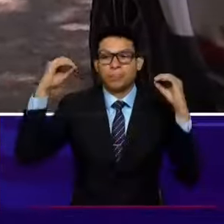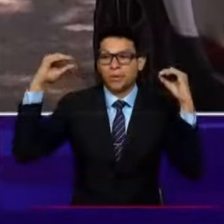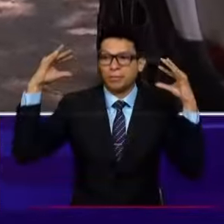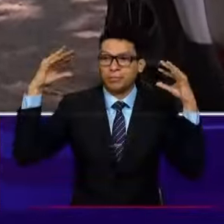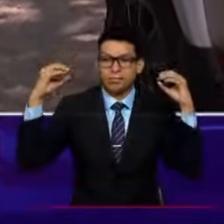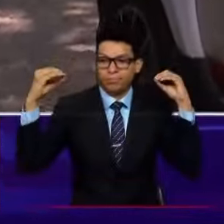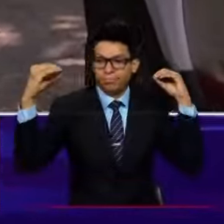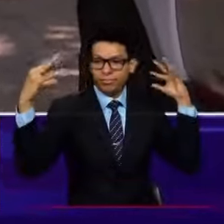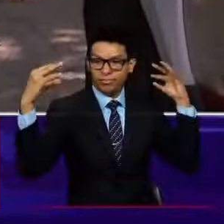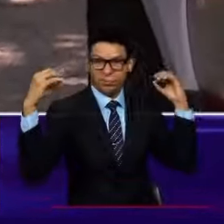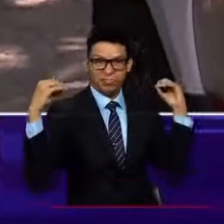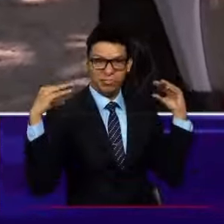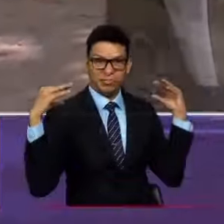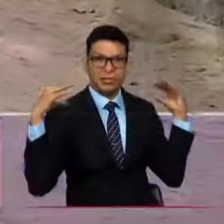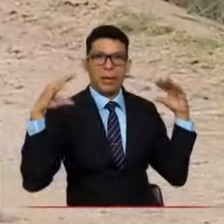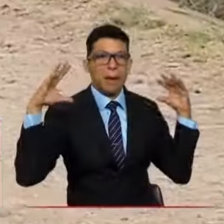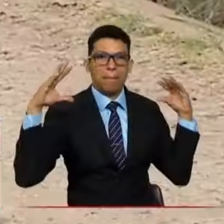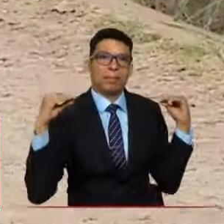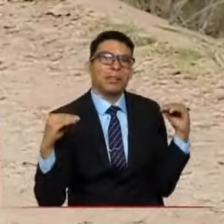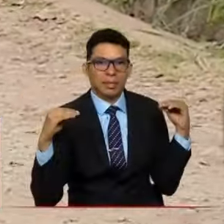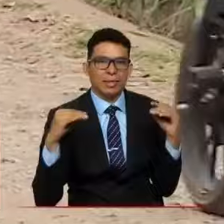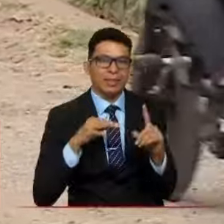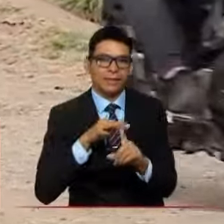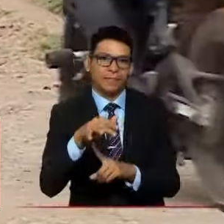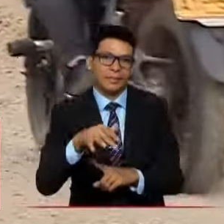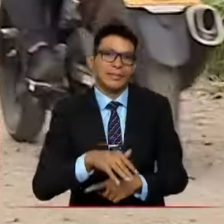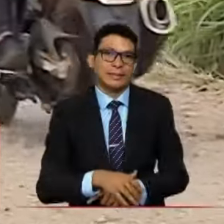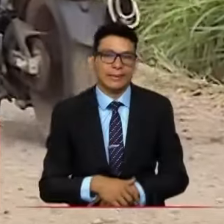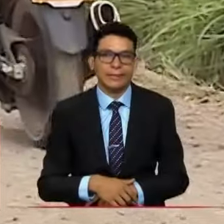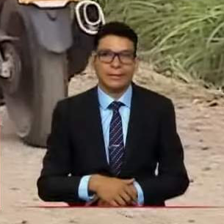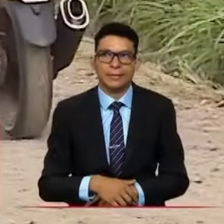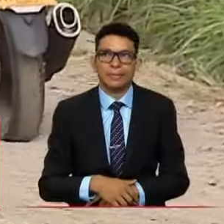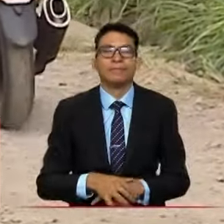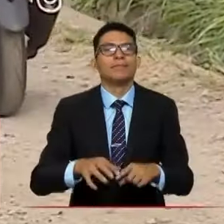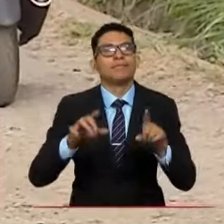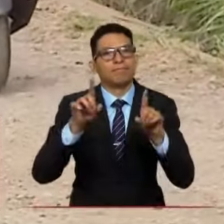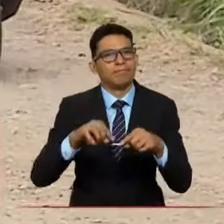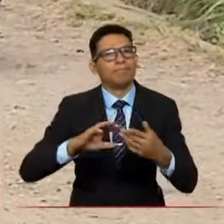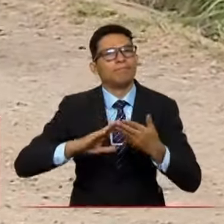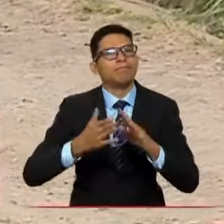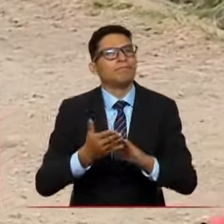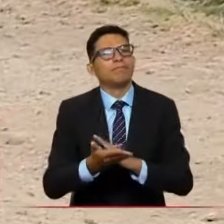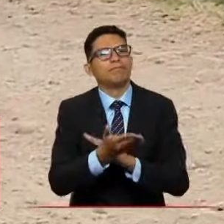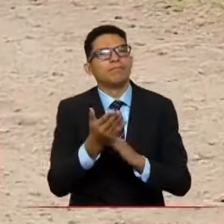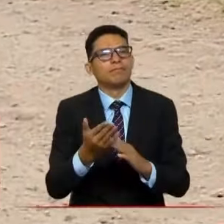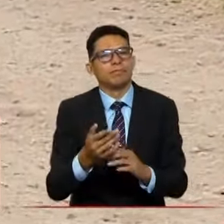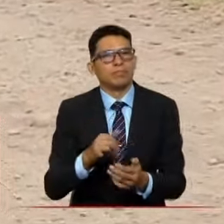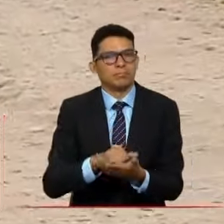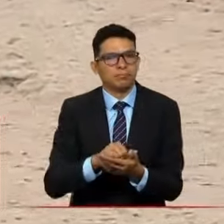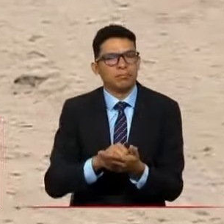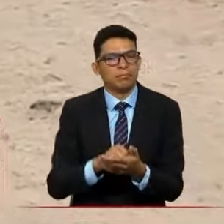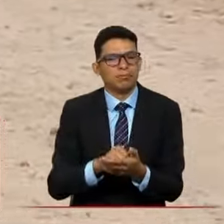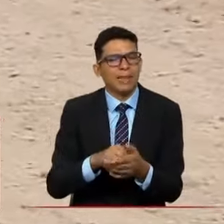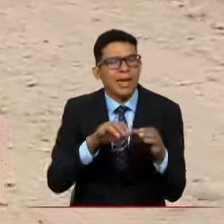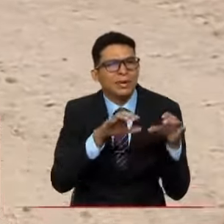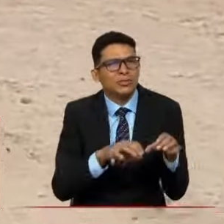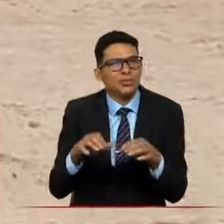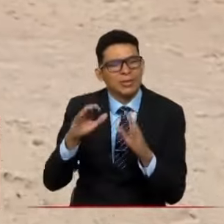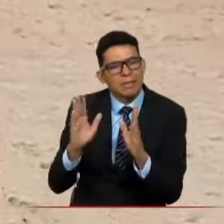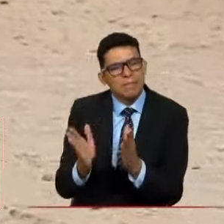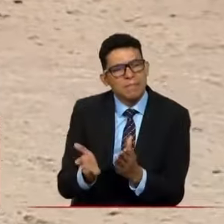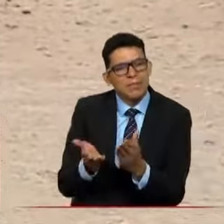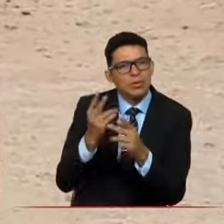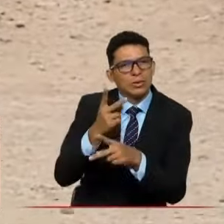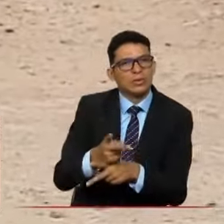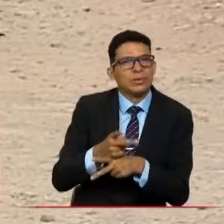luminarias está siendo muy afectada. Bueno, y también ustedes como comunidad, ¿qué acciones han tomado como para tratar de mejorar la seguridad